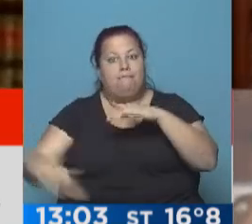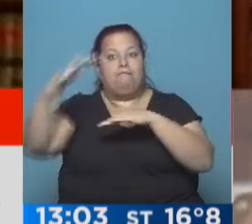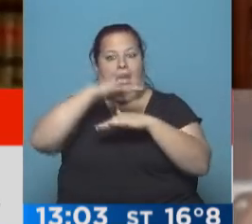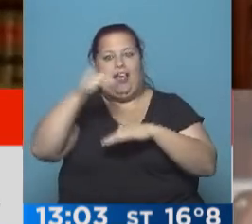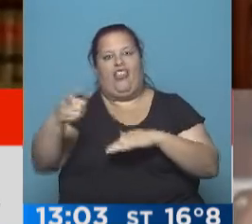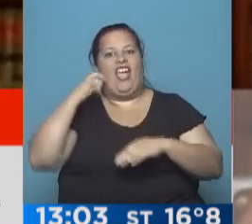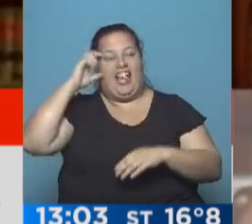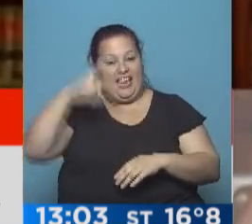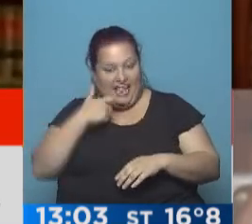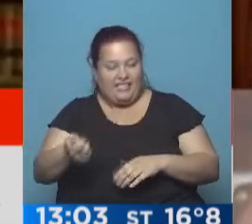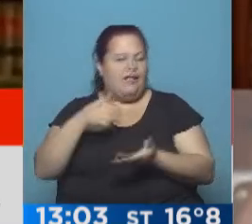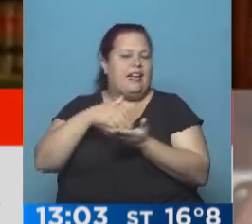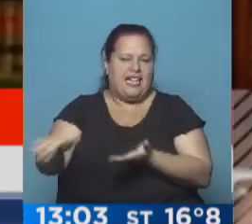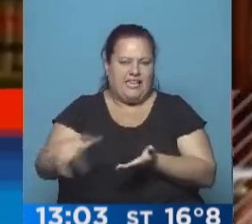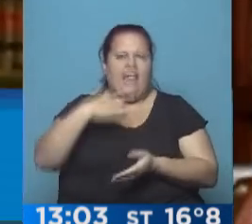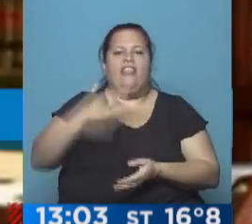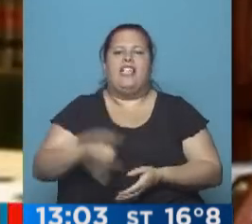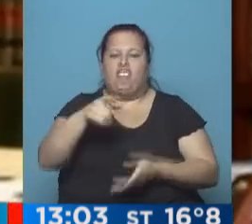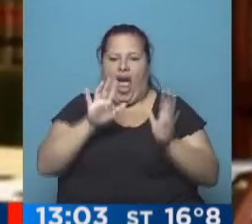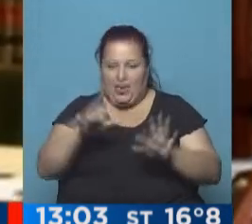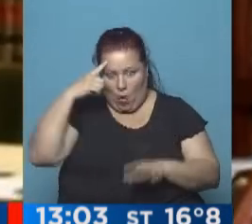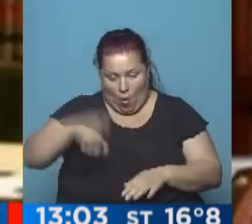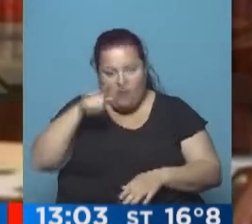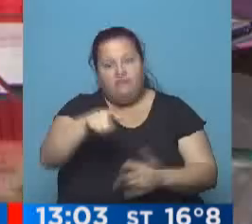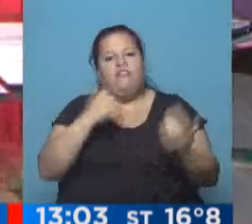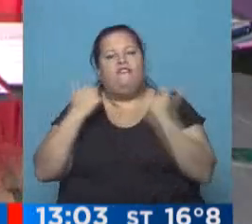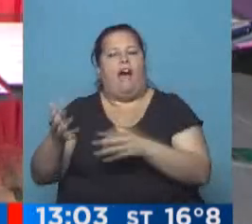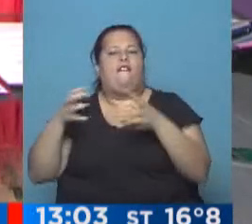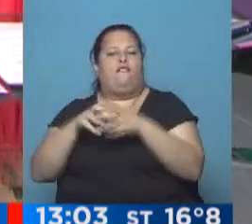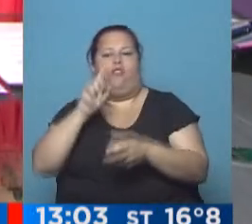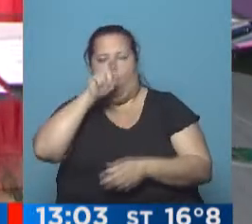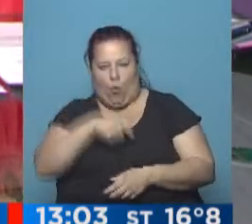al juez Griesa, que rechaza una decisión de este juez y que favorecía a los fondos buitres.